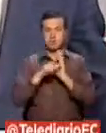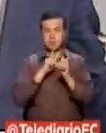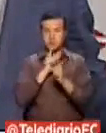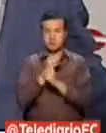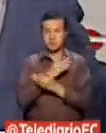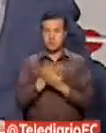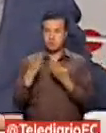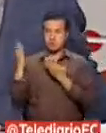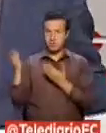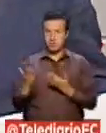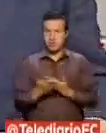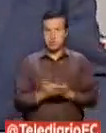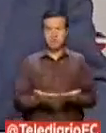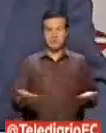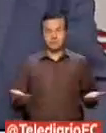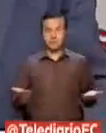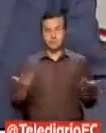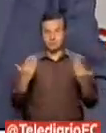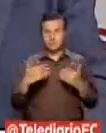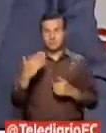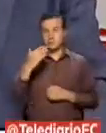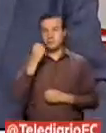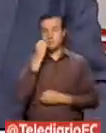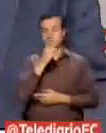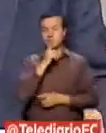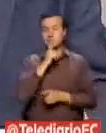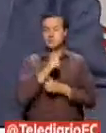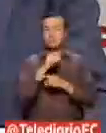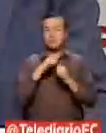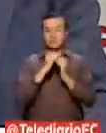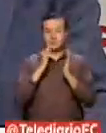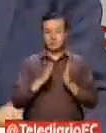7:30 p.m. Nuestro siguiente invitado, como lo habíamos anunciado,